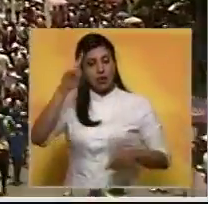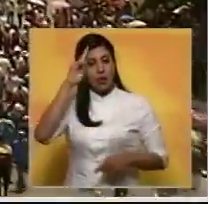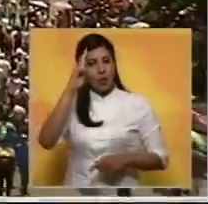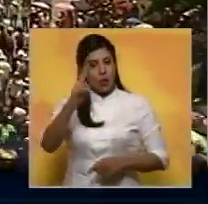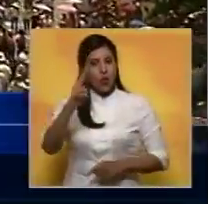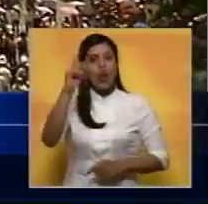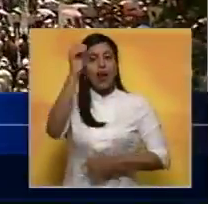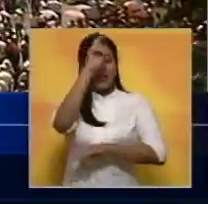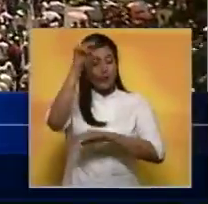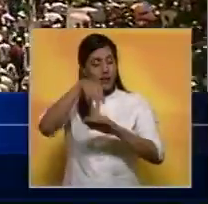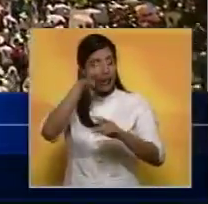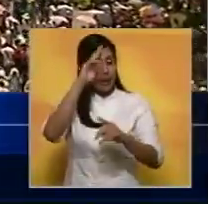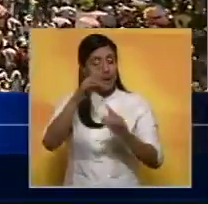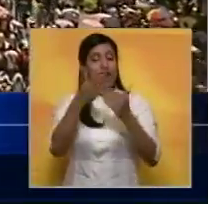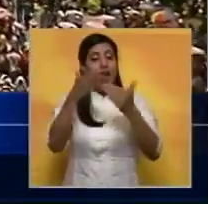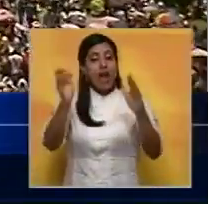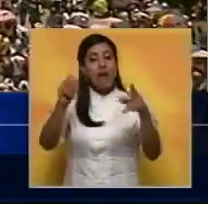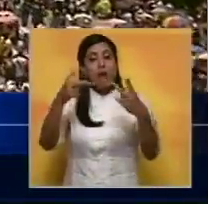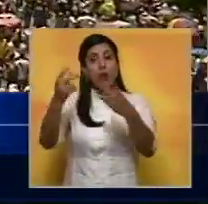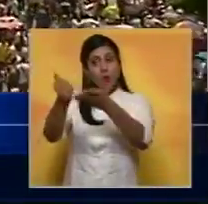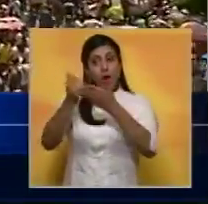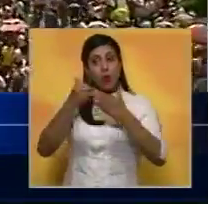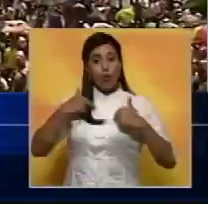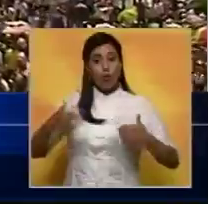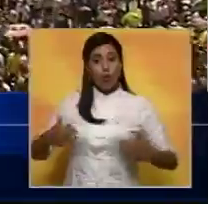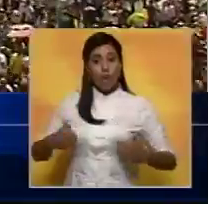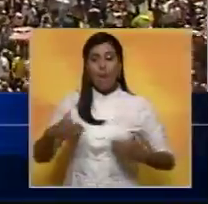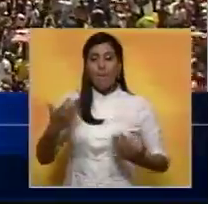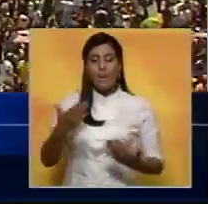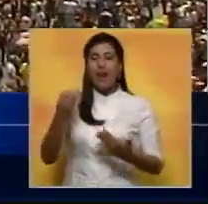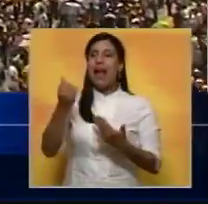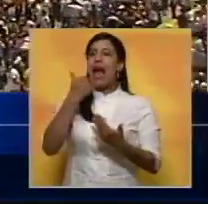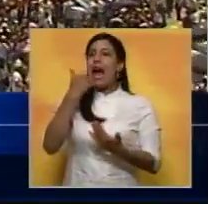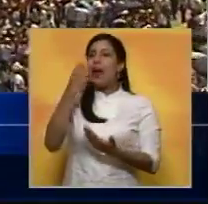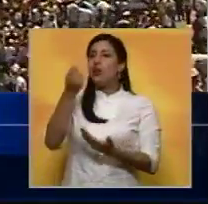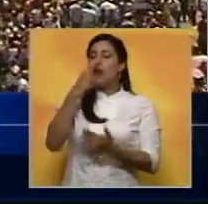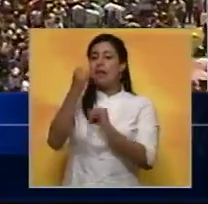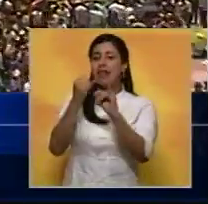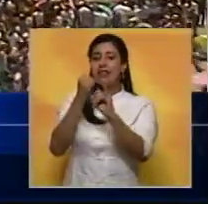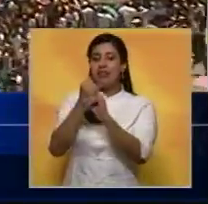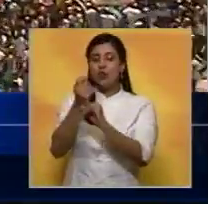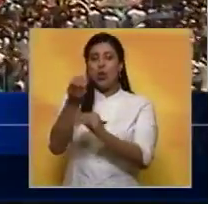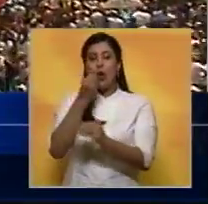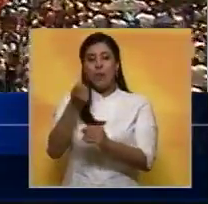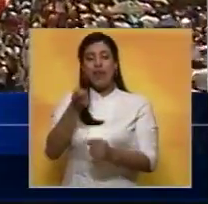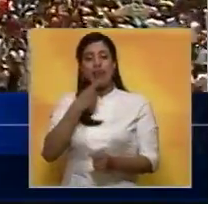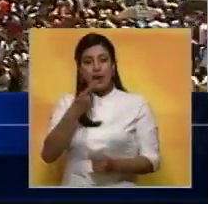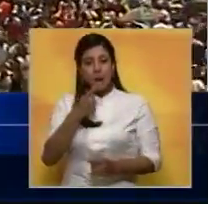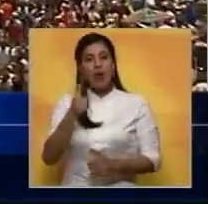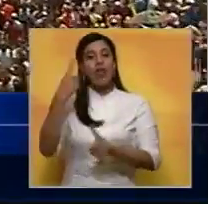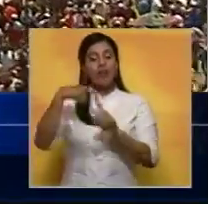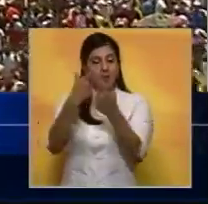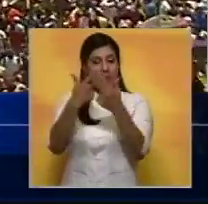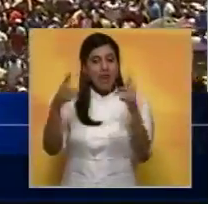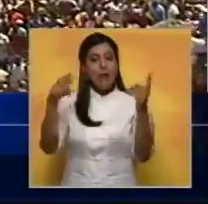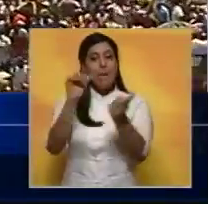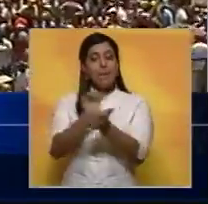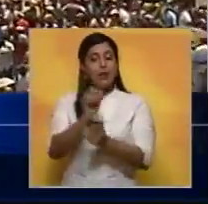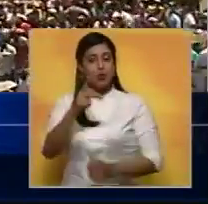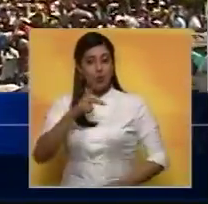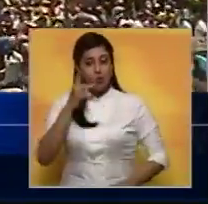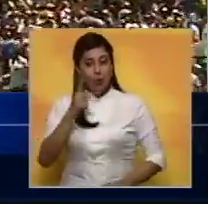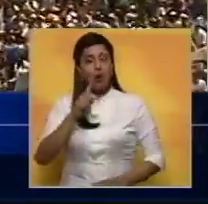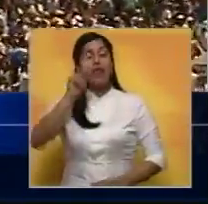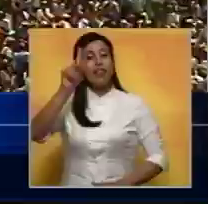a la Asamblea Nacional, la apertura de un canal humanitario para la recepción internacional de alimentos y medicinas, la liberación de los denominados